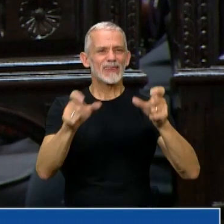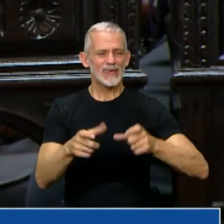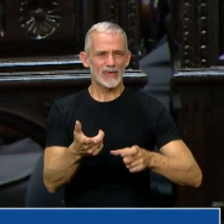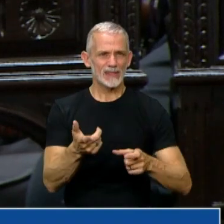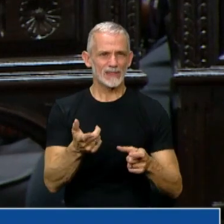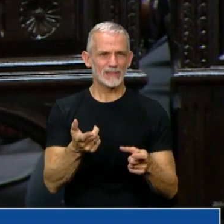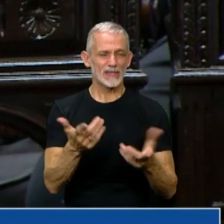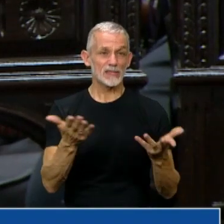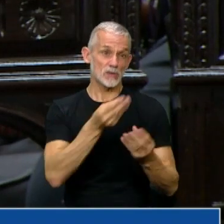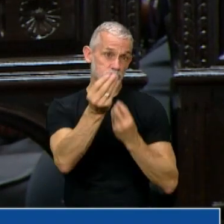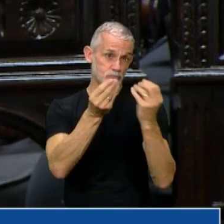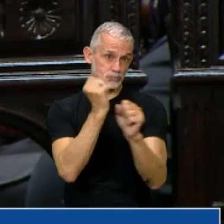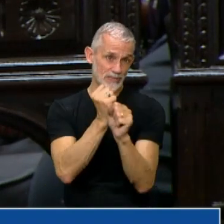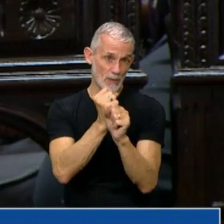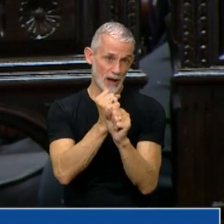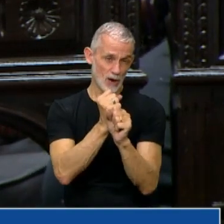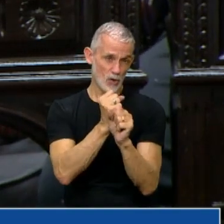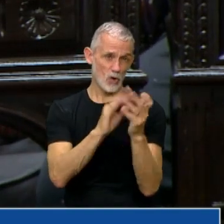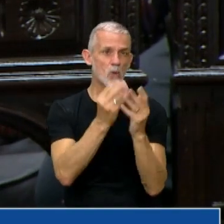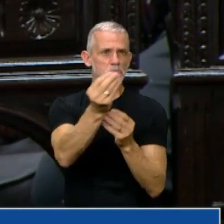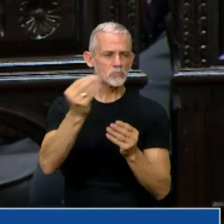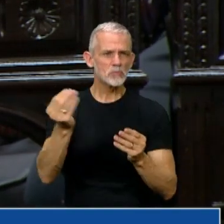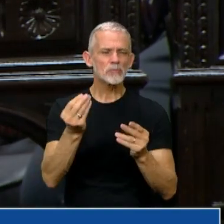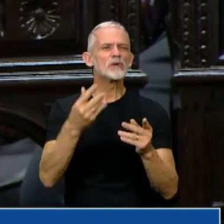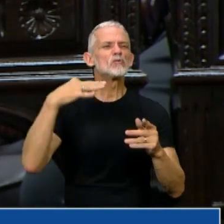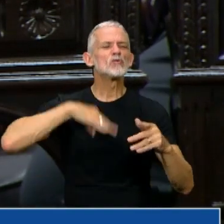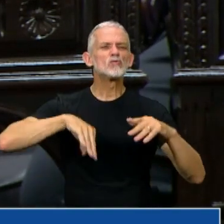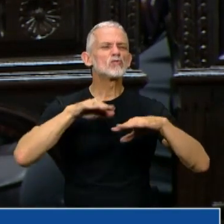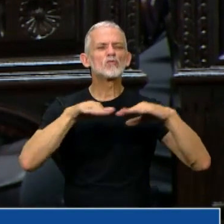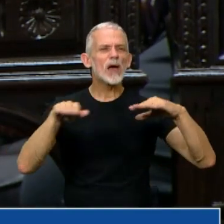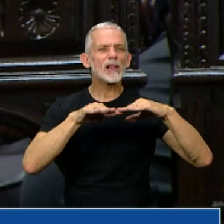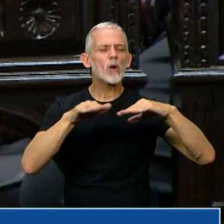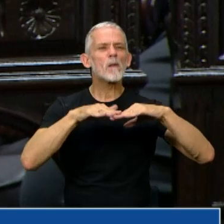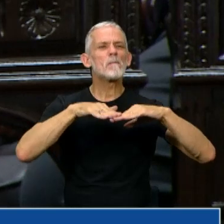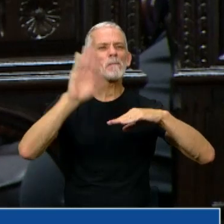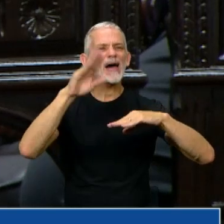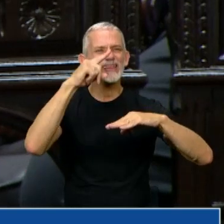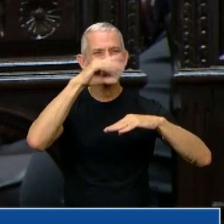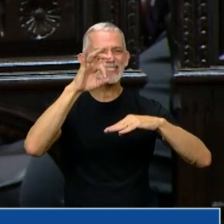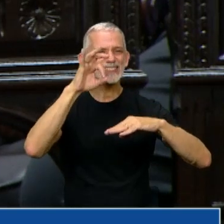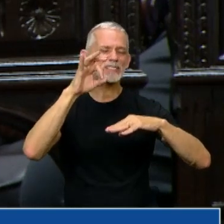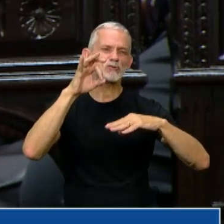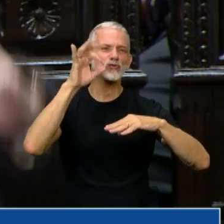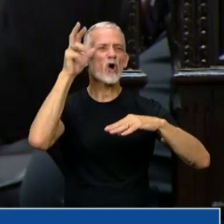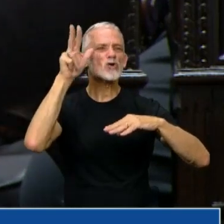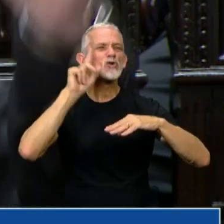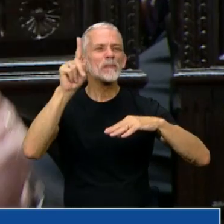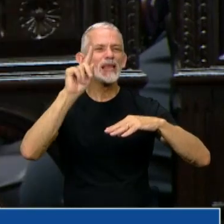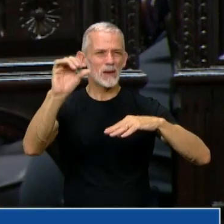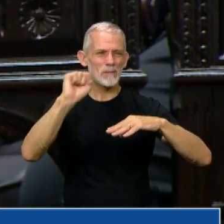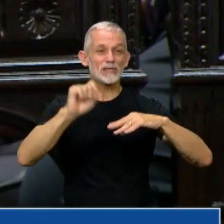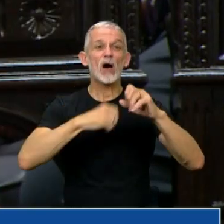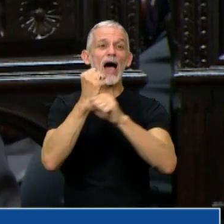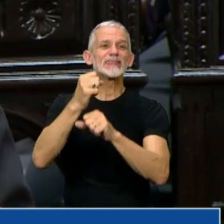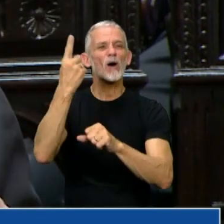de los trabajadores de la Argentina, a quienes trabajadores que ganan por encima de 708.000 pesos